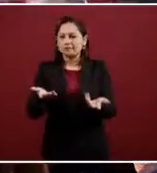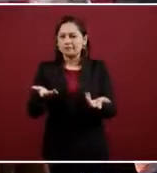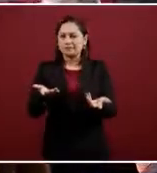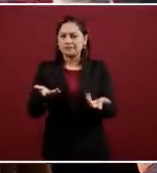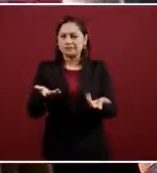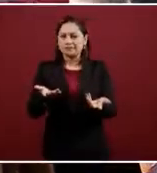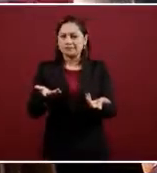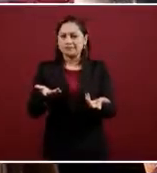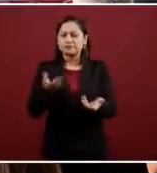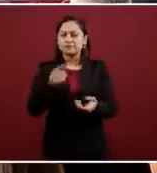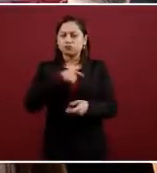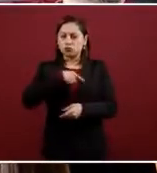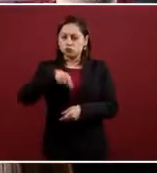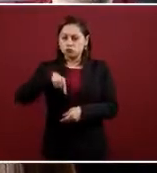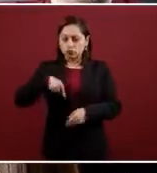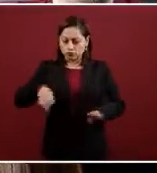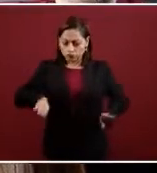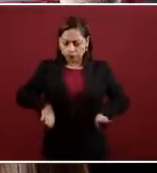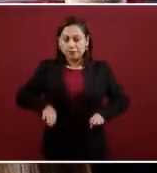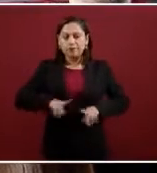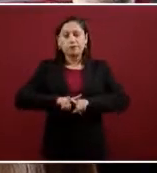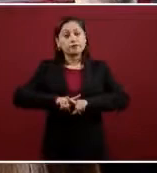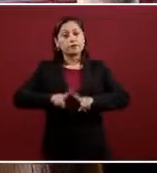y yo les dejo